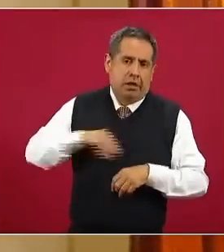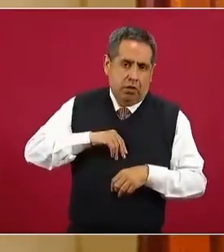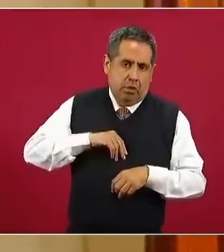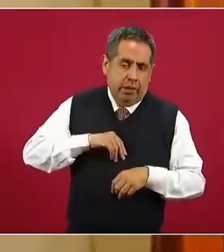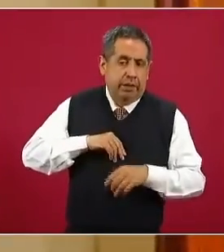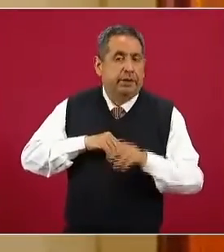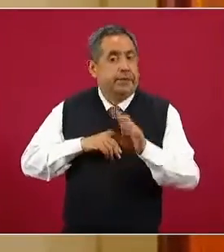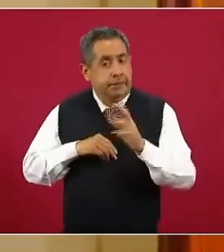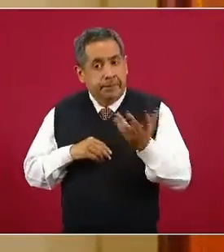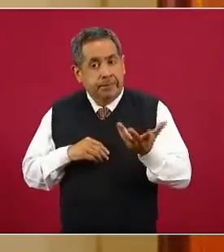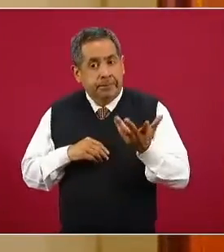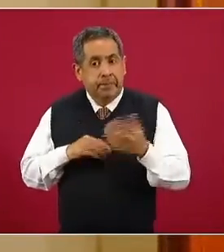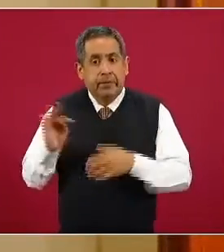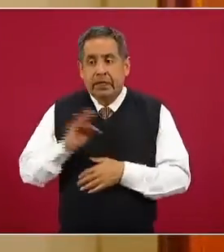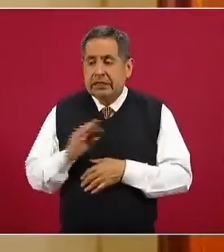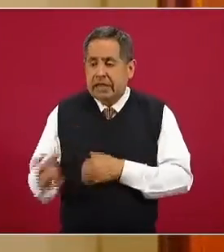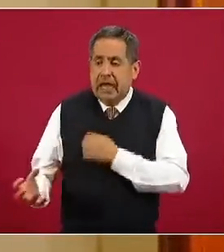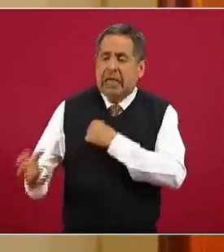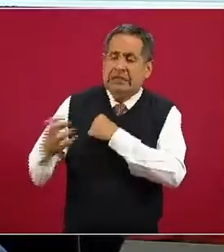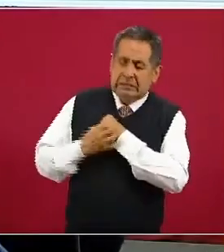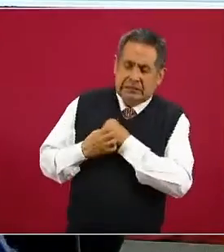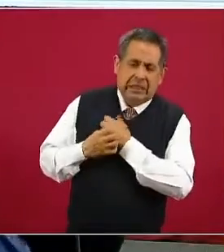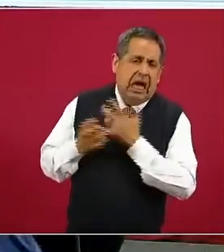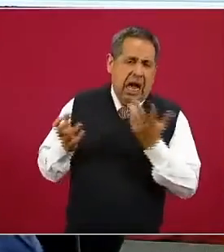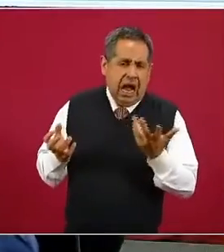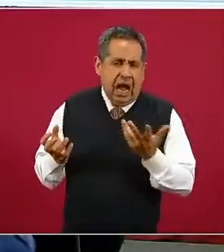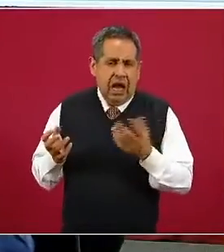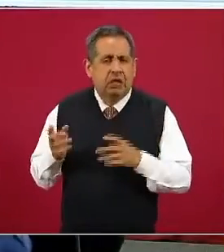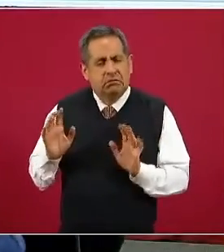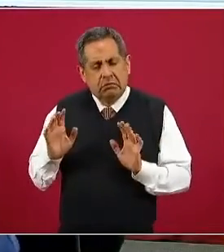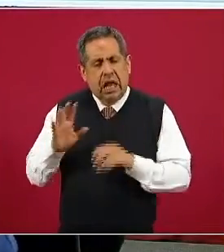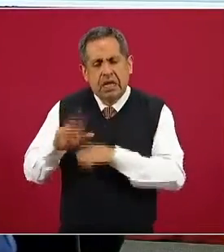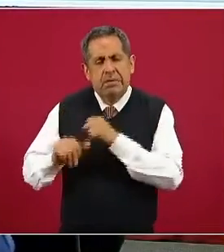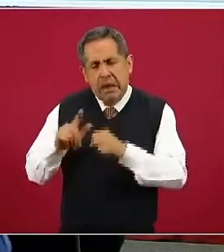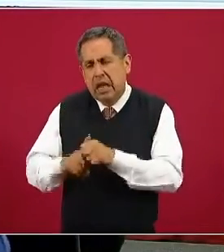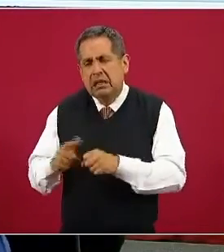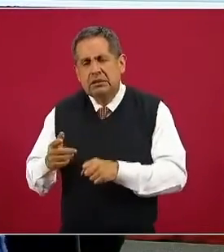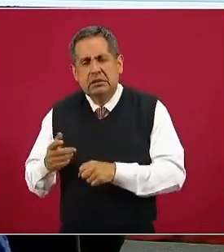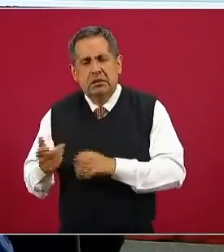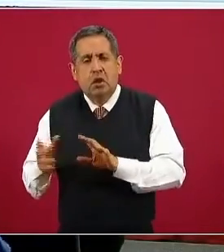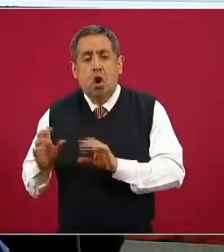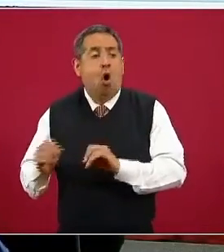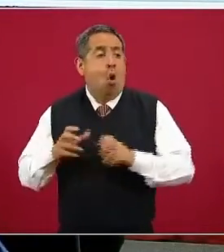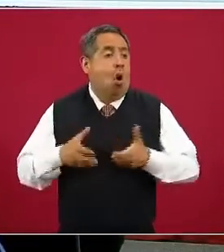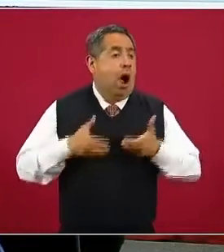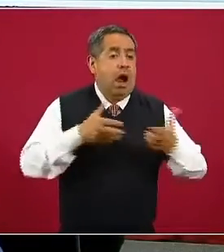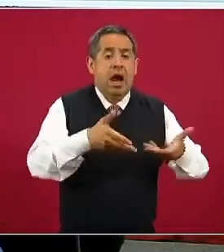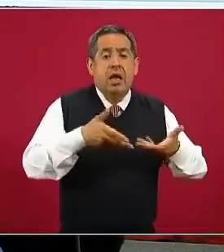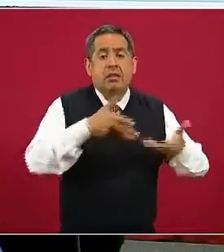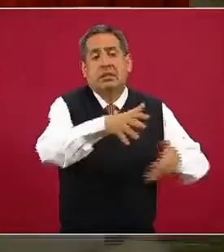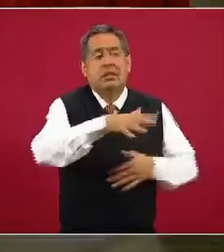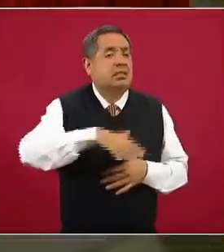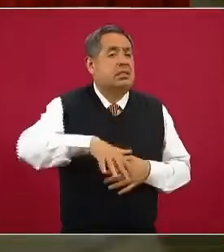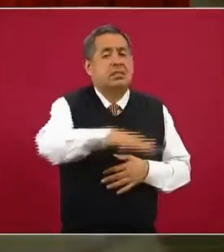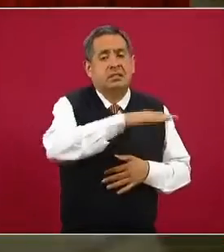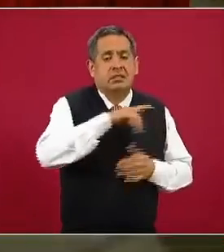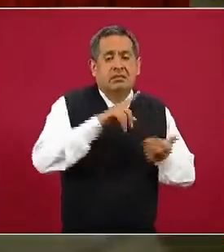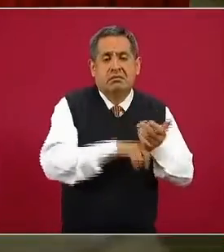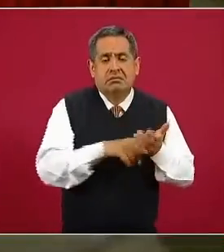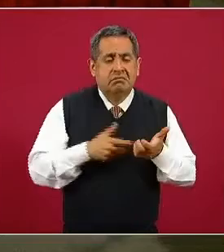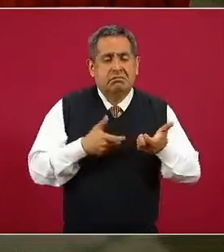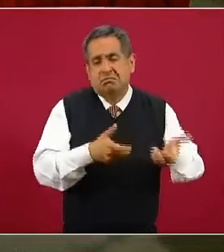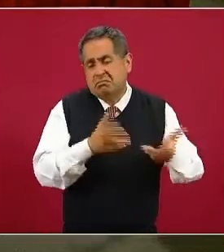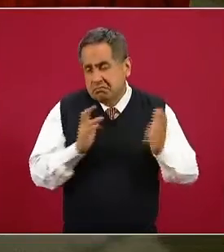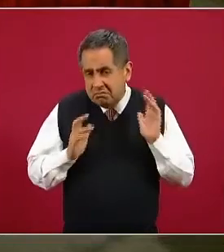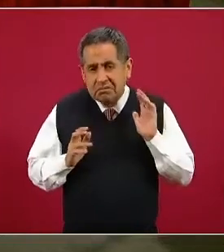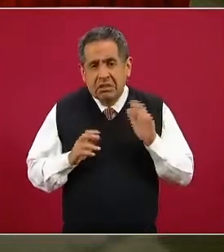es que cualquier tipo de agresión, en animales domésticos o en animales salvajes, principalmente los animales